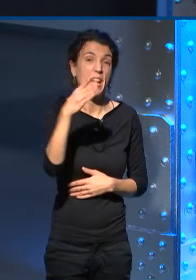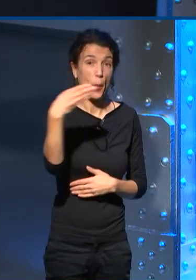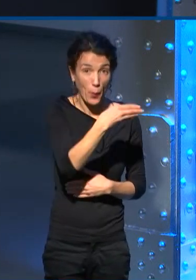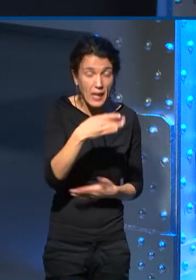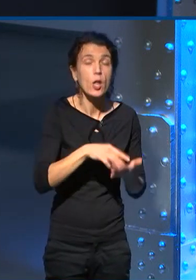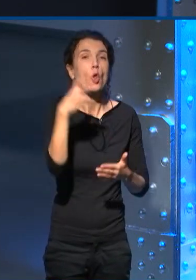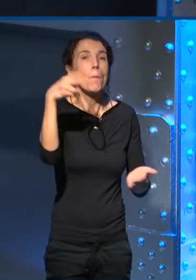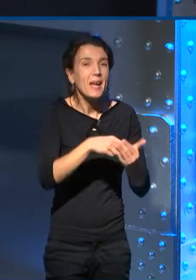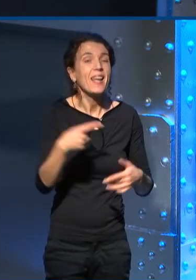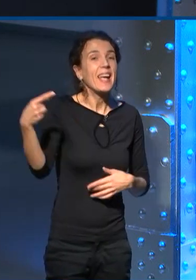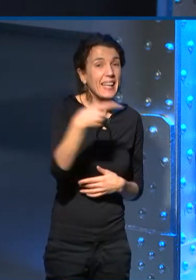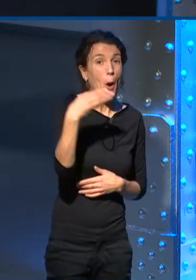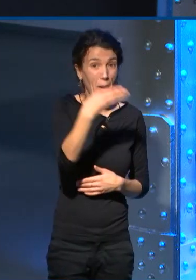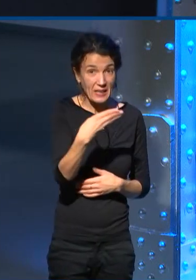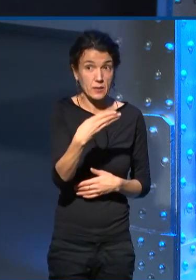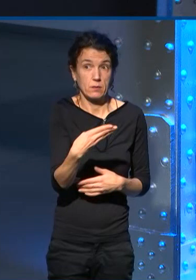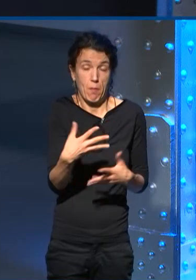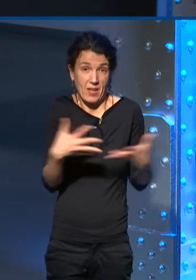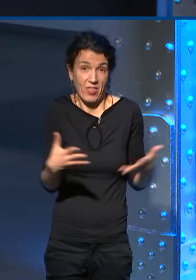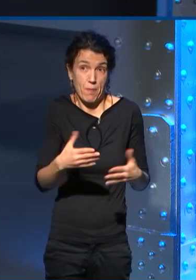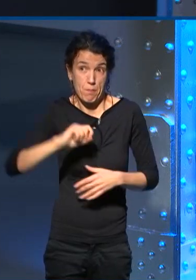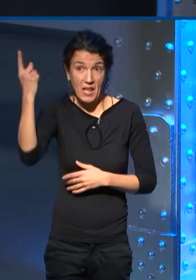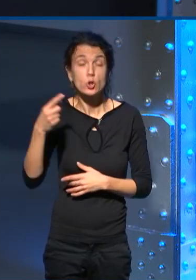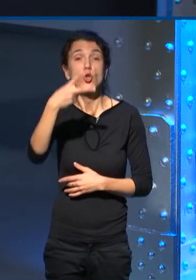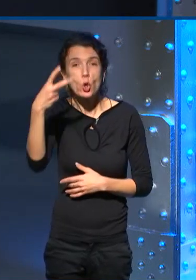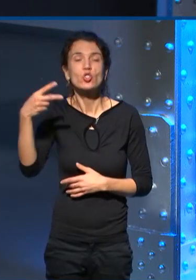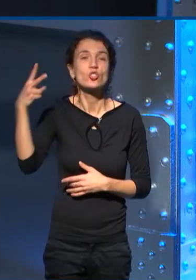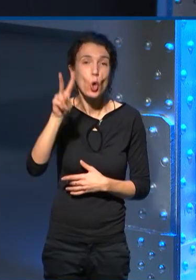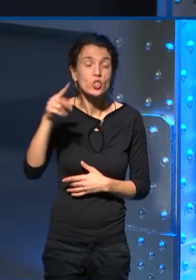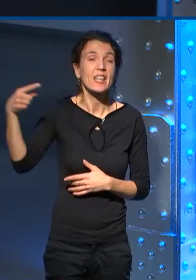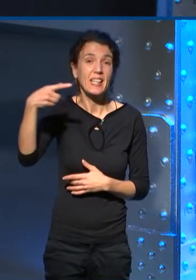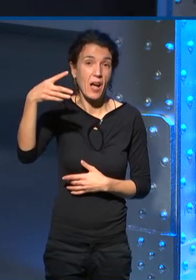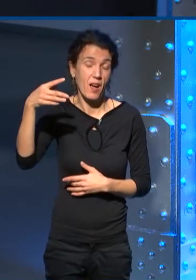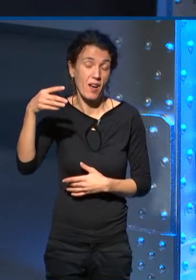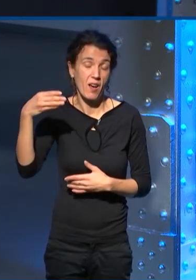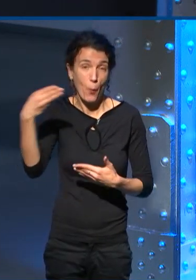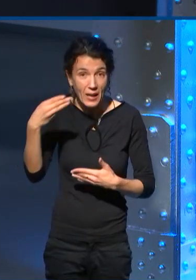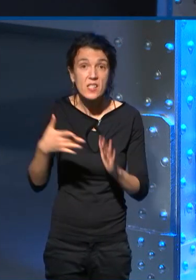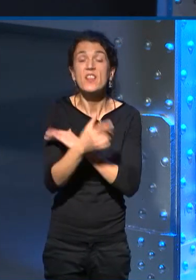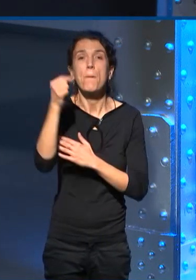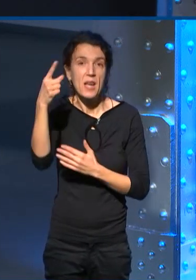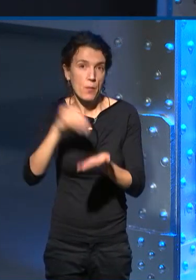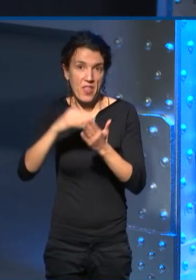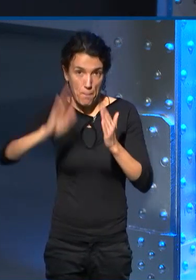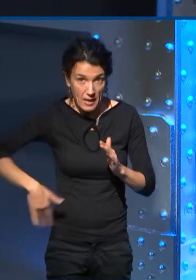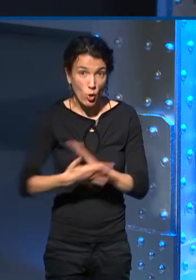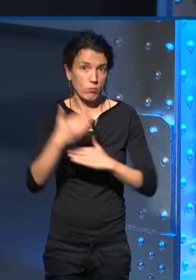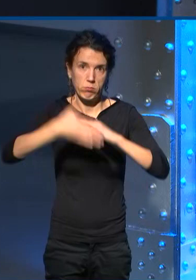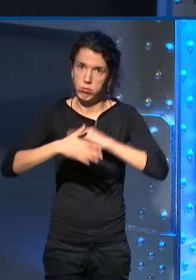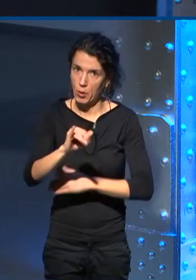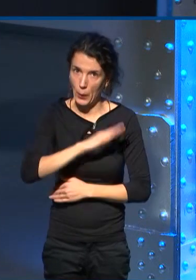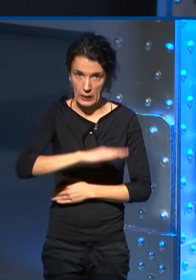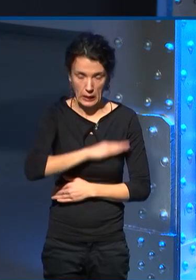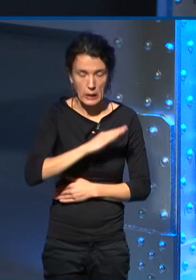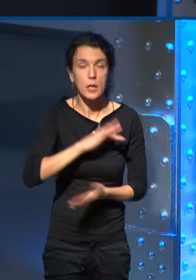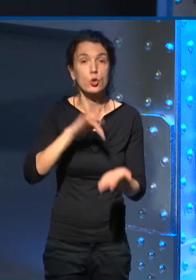2000 gigabytes. Y lo más grande que hay ahora mismo en Marte son 2 gigabytes, 1000 veces menos. Es decir, está todo muy limitado. ¿Esto por qué es? Porque